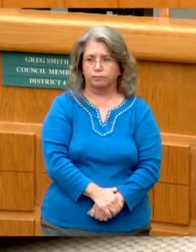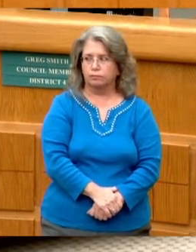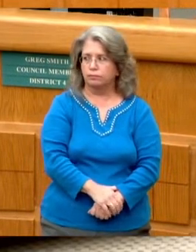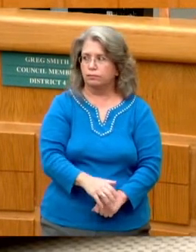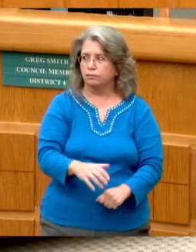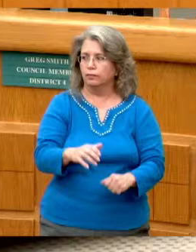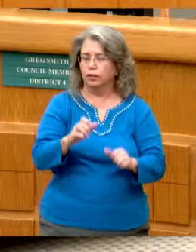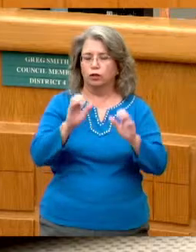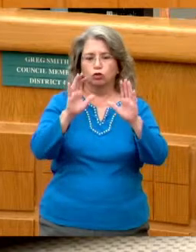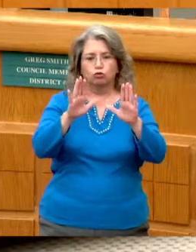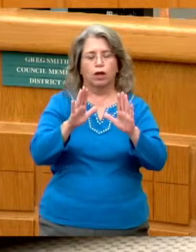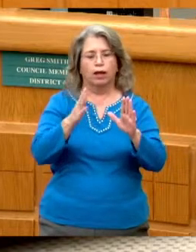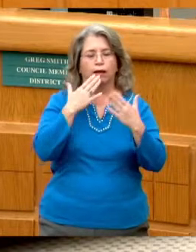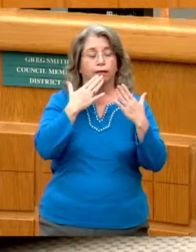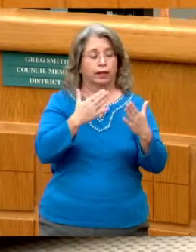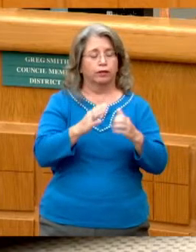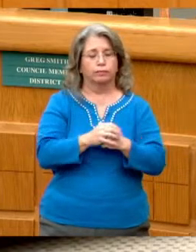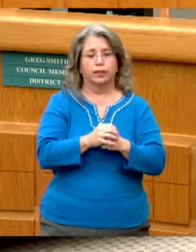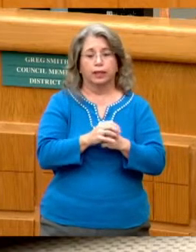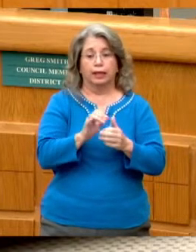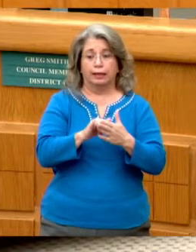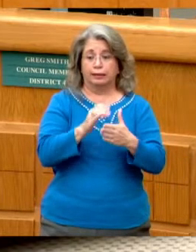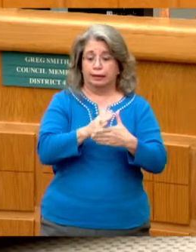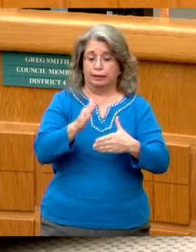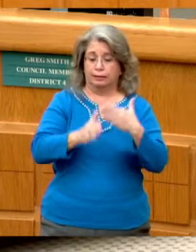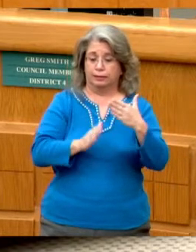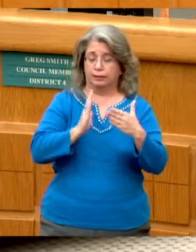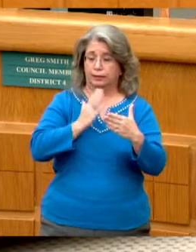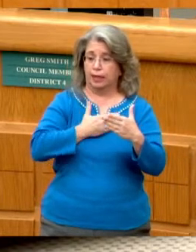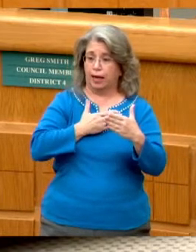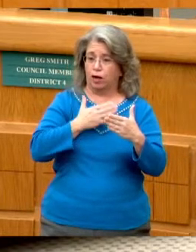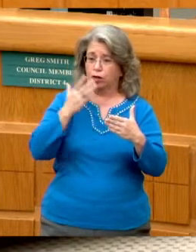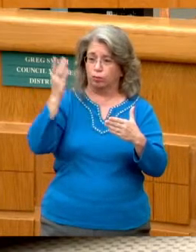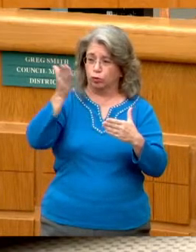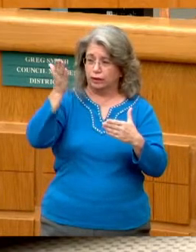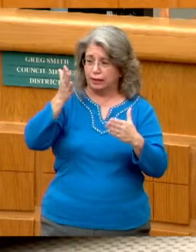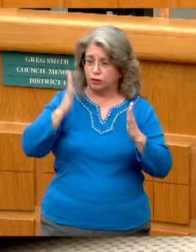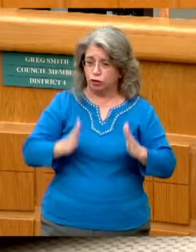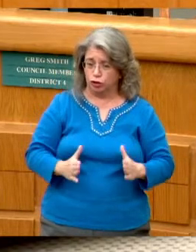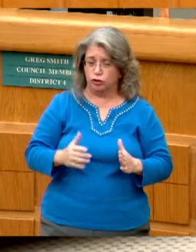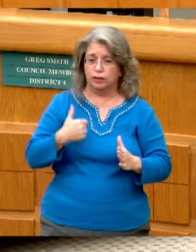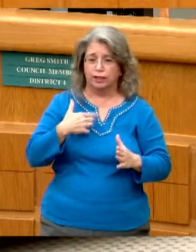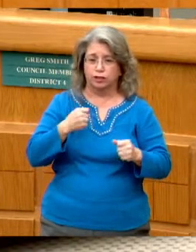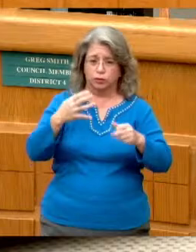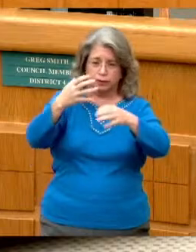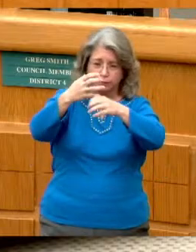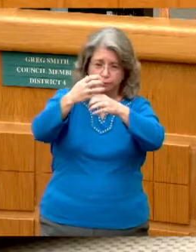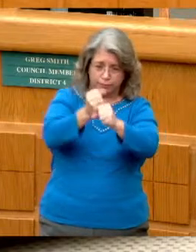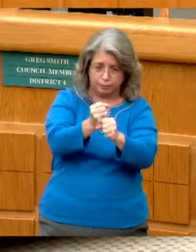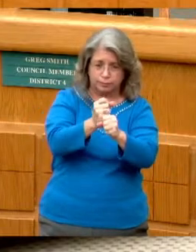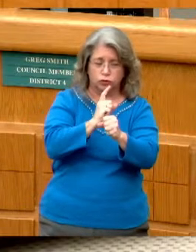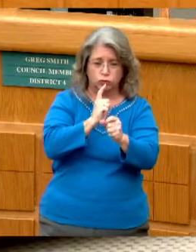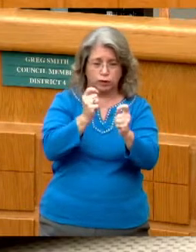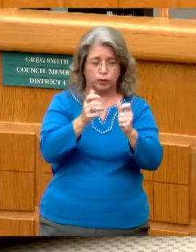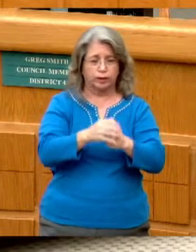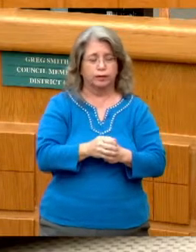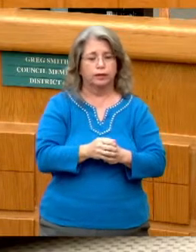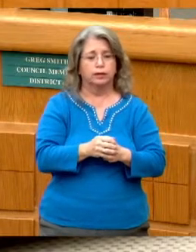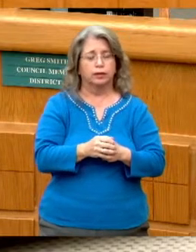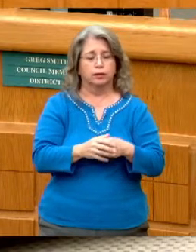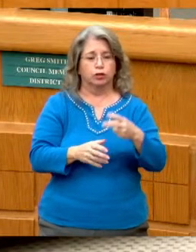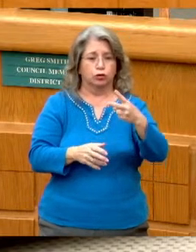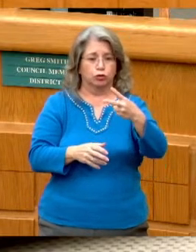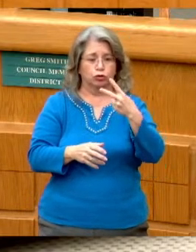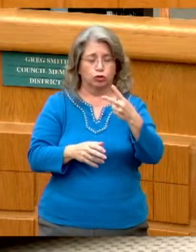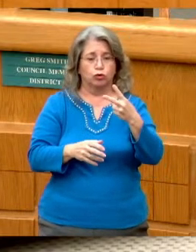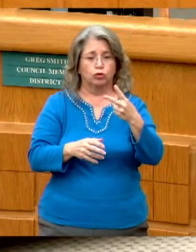Okay, great, thank you. Okay, so that concludes our presenters. I just want to recap real quick for the media. So two big